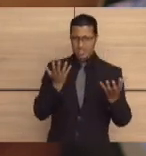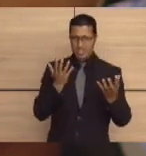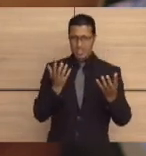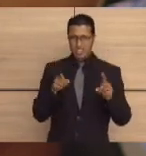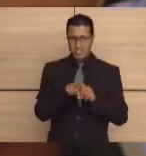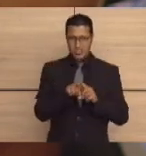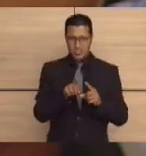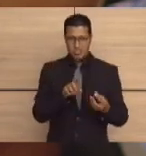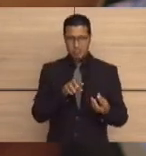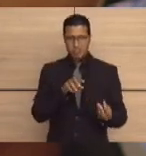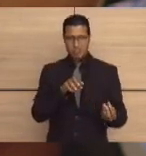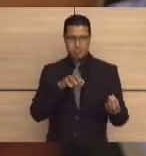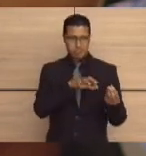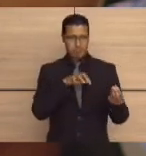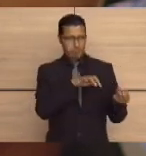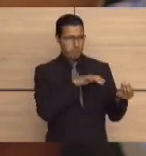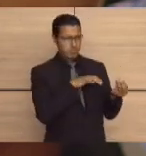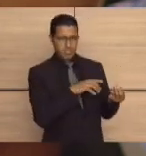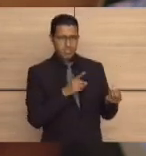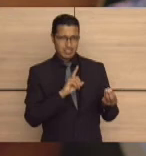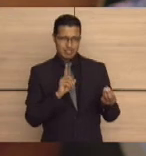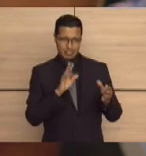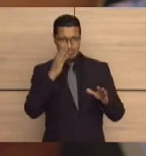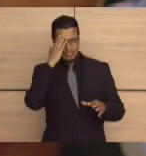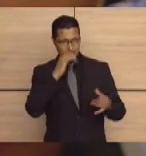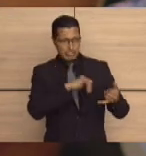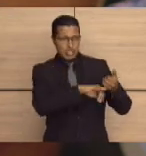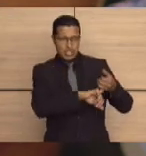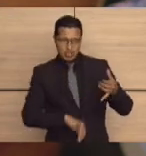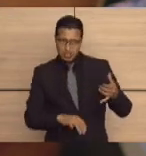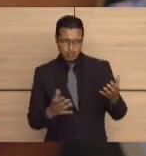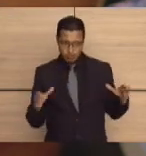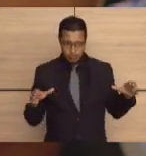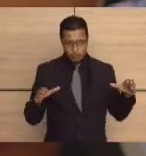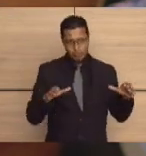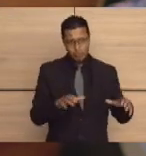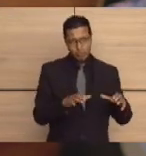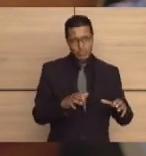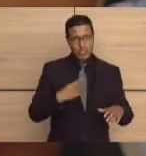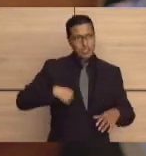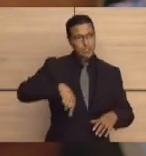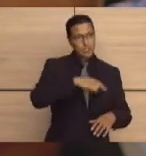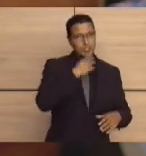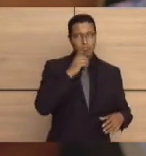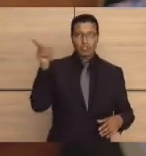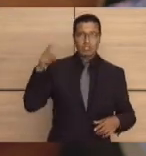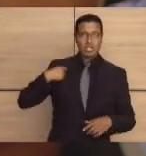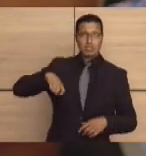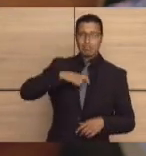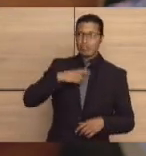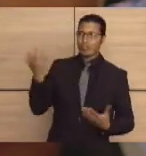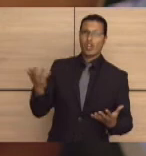americanos, que porque los blancos americanos ya no cabemos en la independencia y entonces nunca vamos a triunfar sobre los españoles y esto se va a